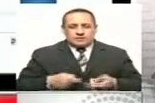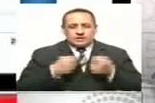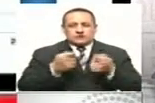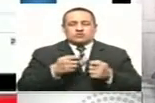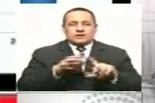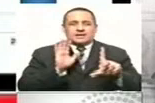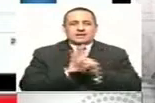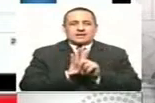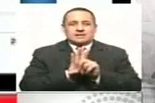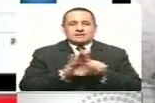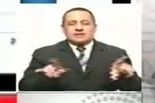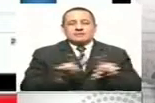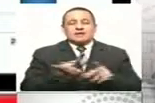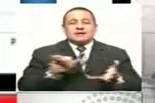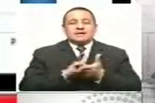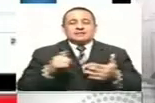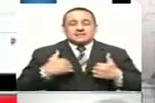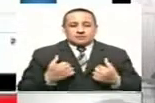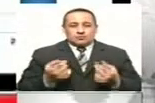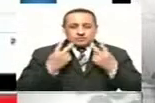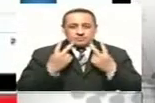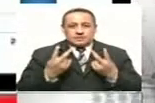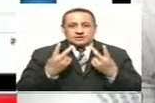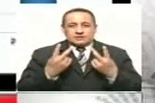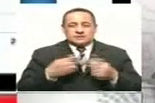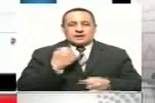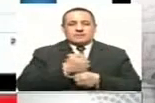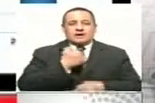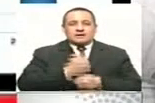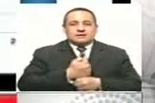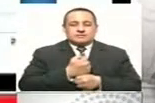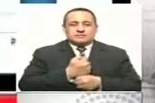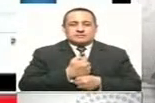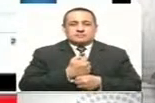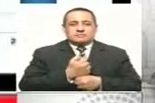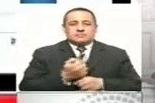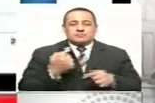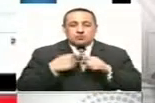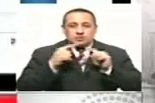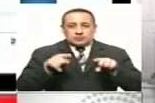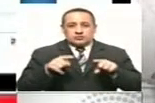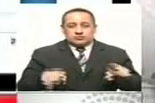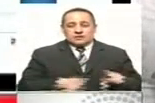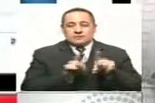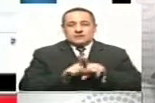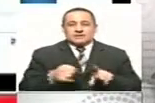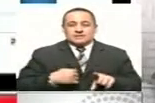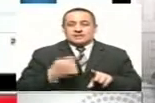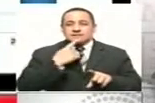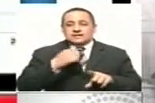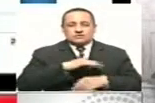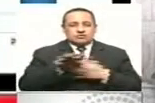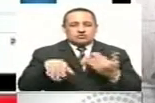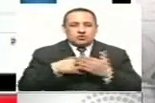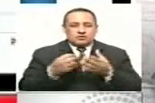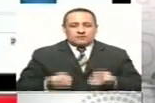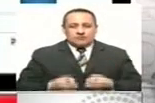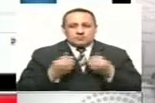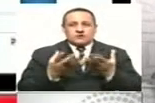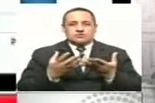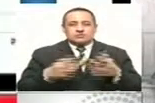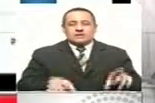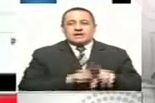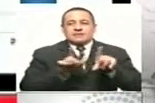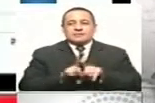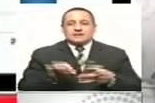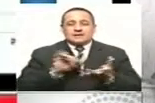ley tenemos que ejecutar. Entonces, ahí está un porcentaje. También